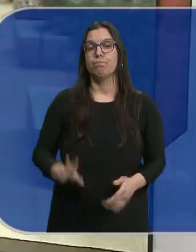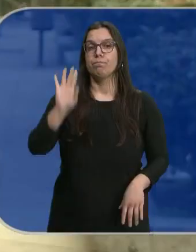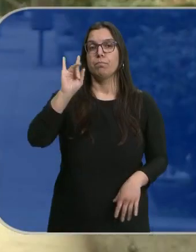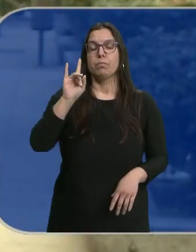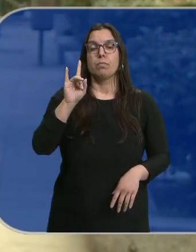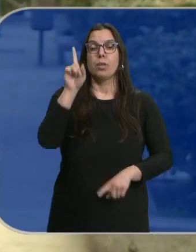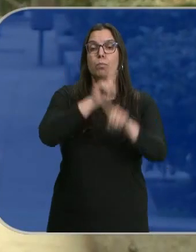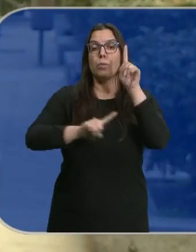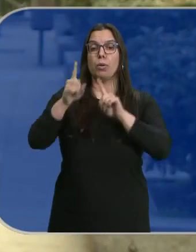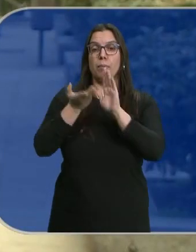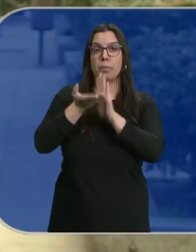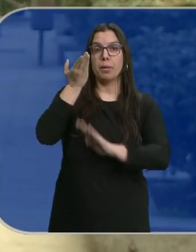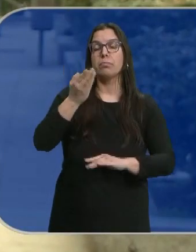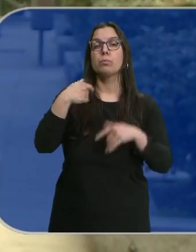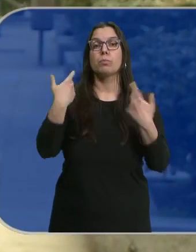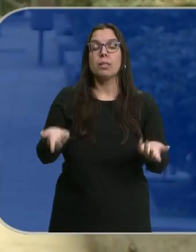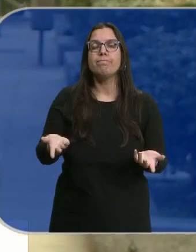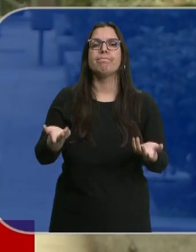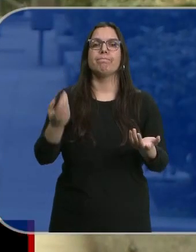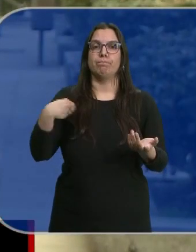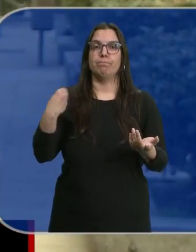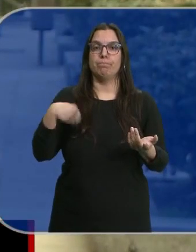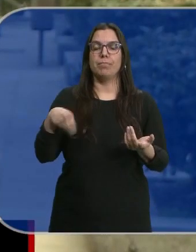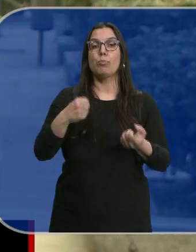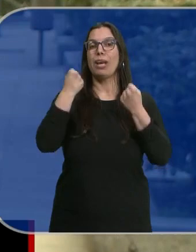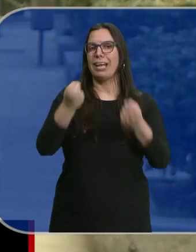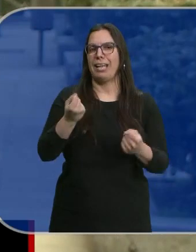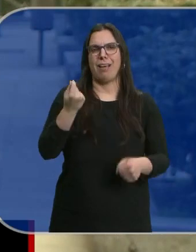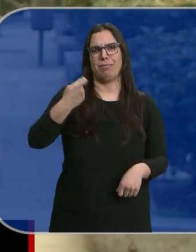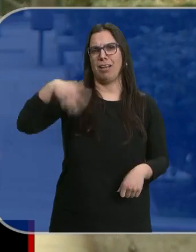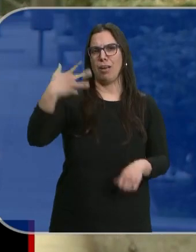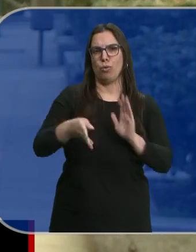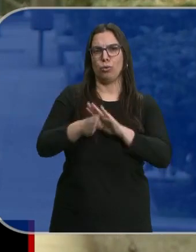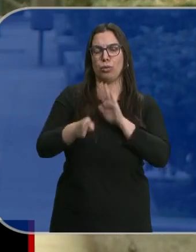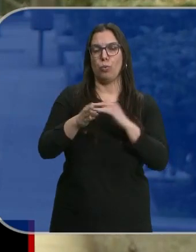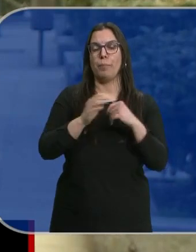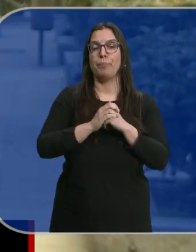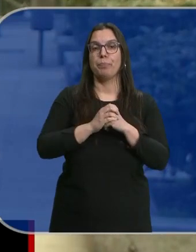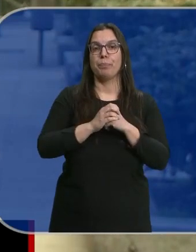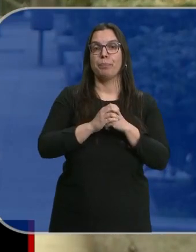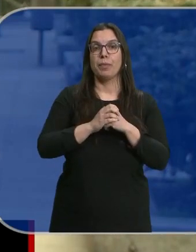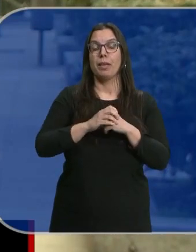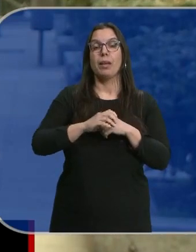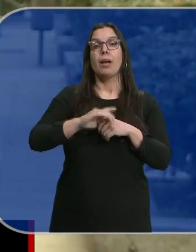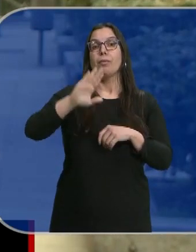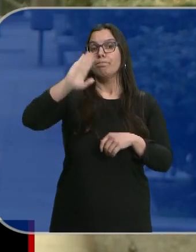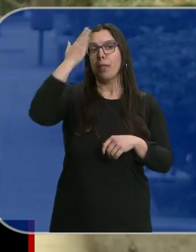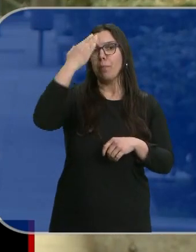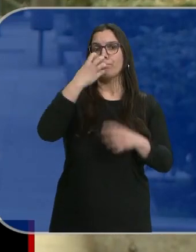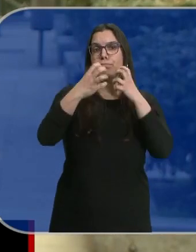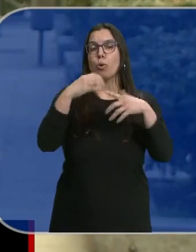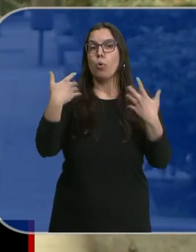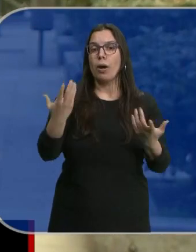Sí, la principal causa de que esto siga ocurriendo es el coste de la energía. Los mayoristas es su principal queja porque